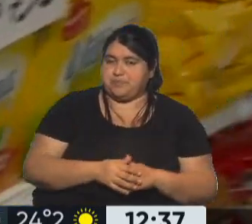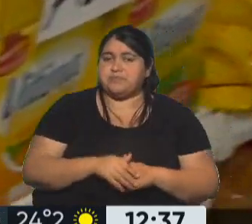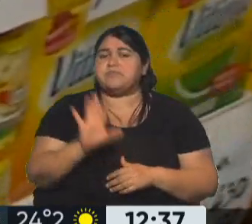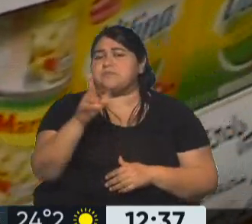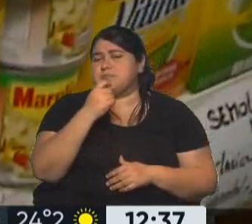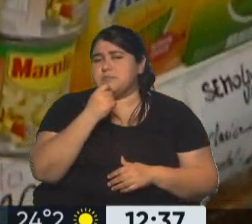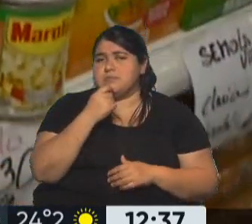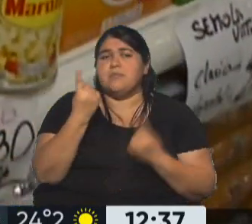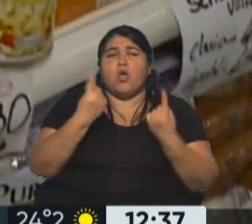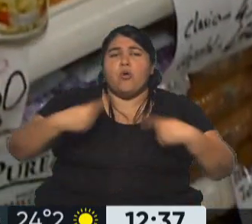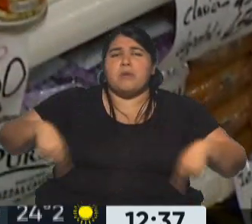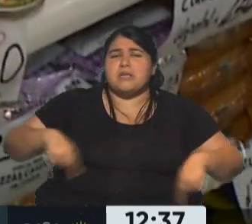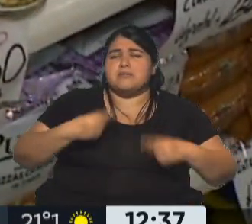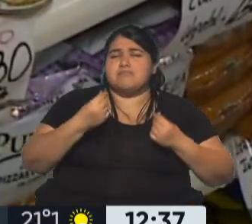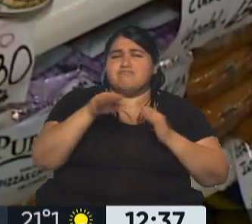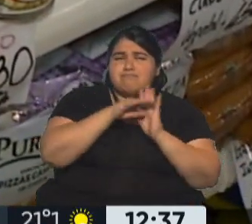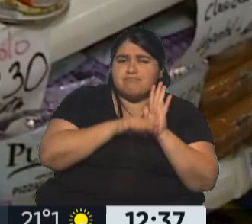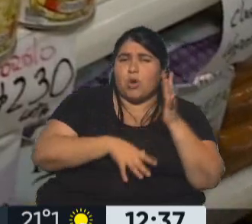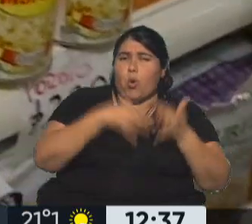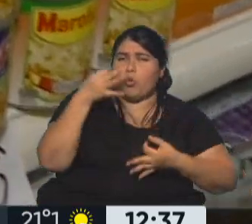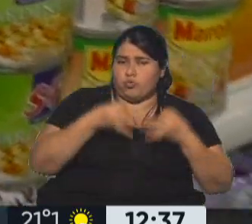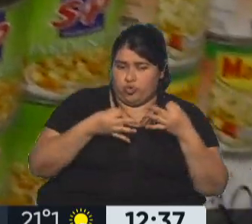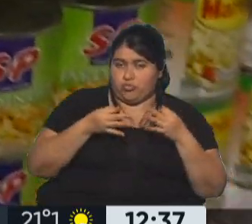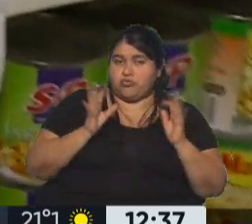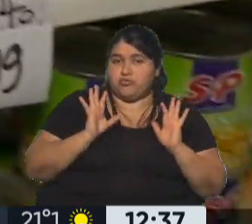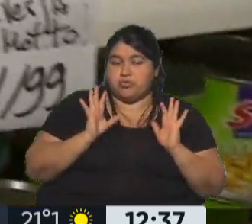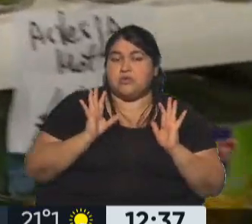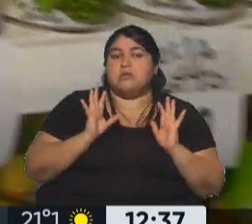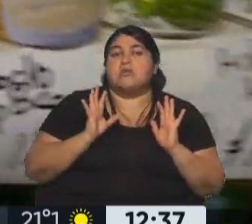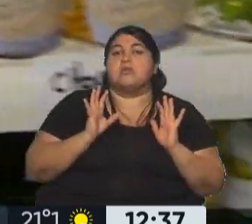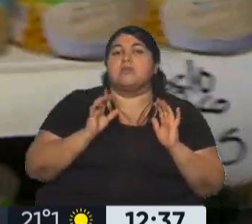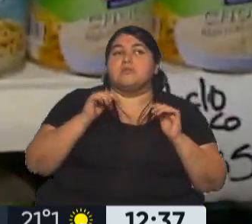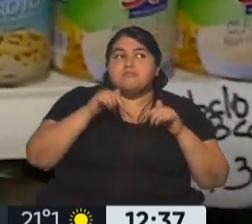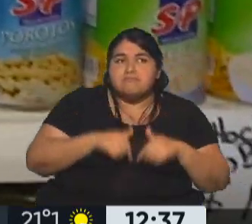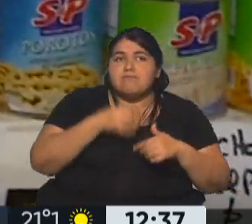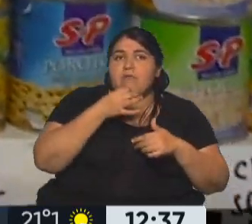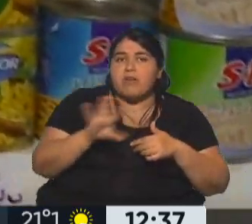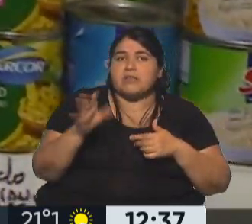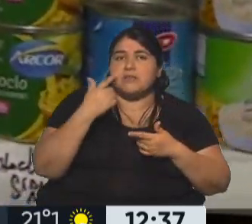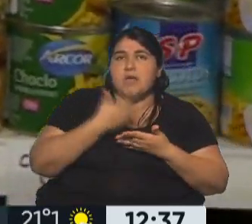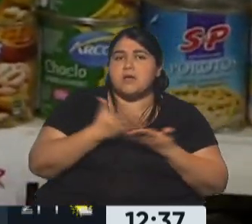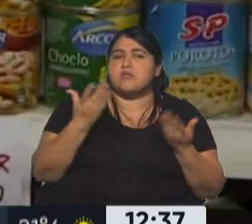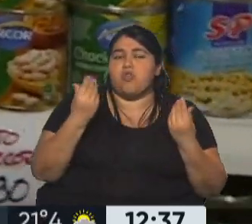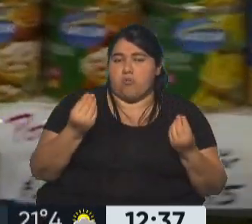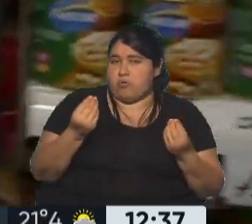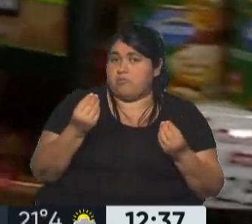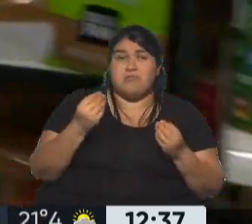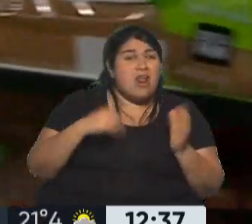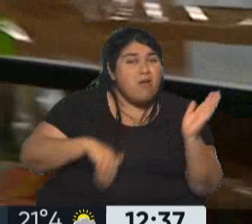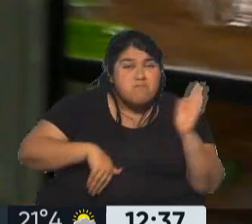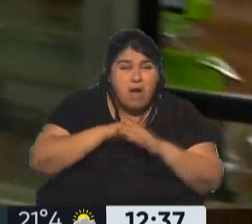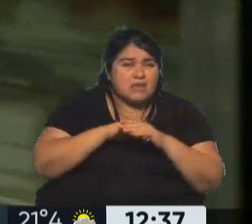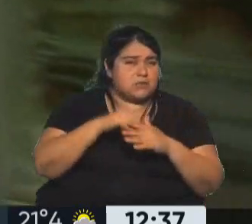que integran la canasta de precios justos deberían salir al mercado a partir de ahora yo estimo que no tiene que estar más de un 10%